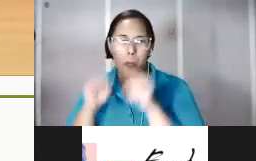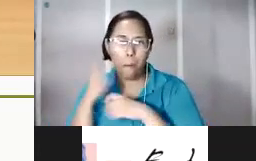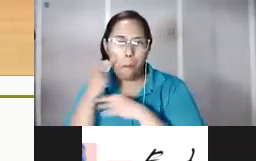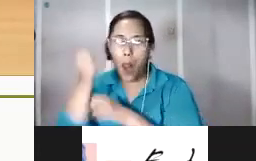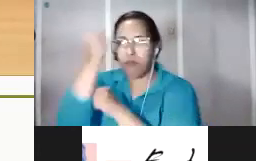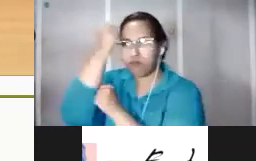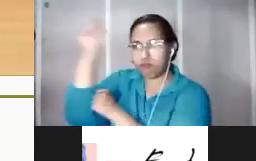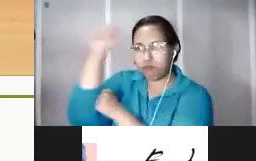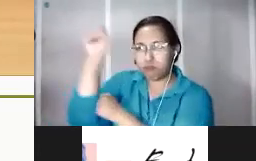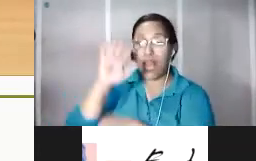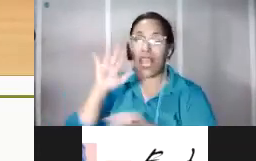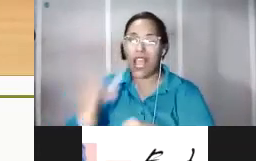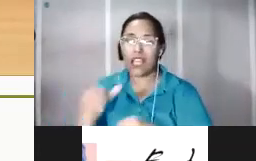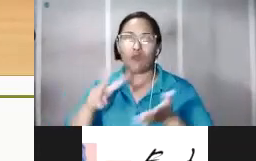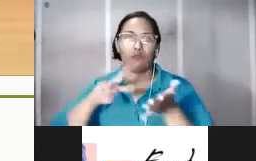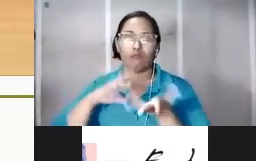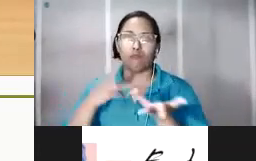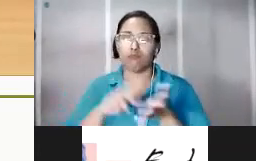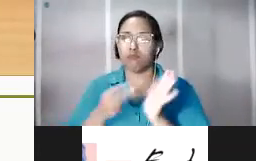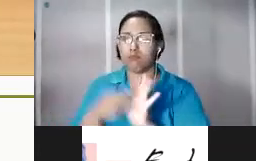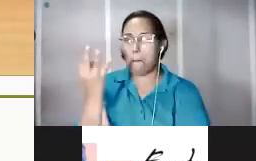el 1914.